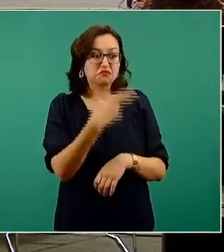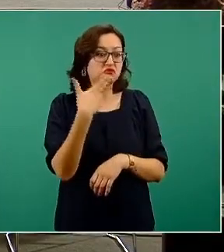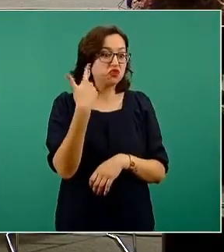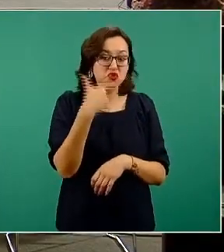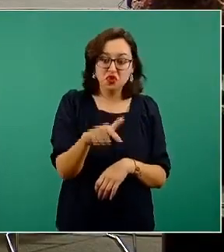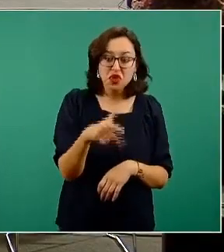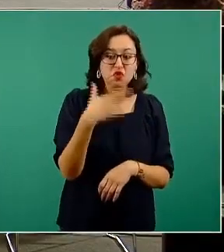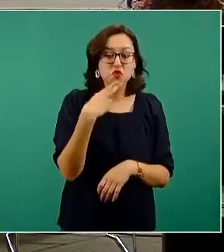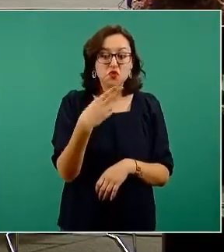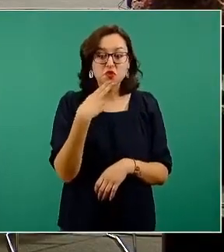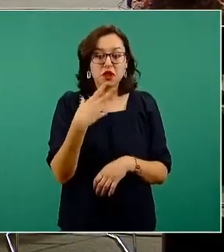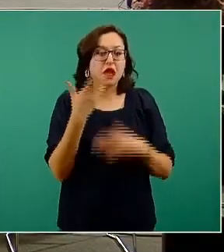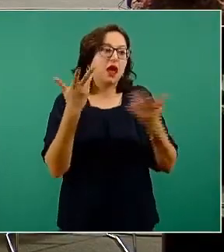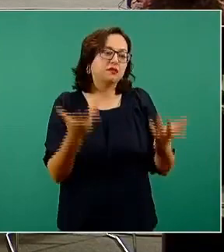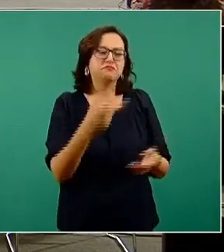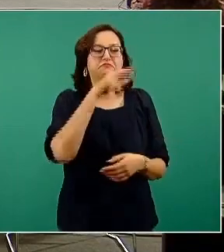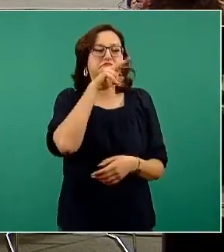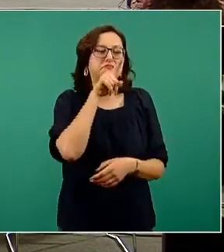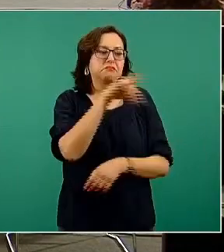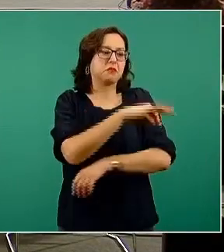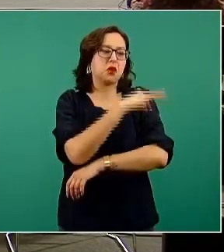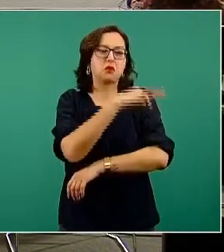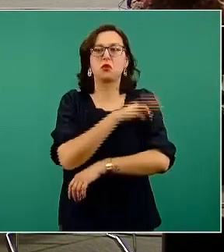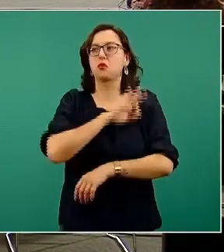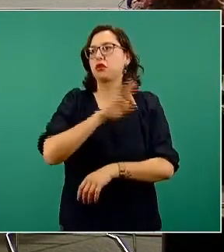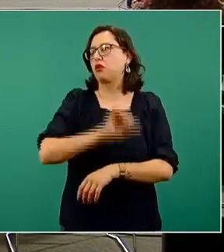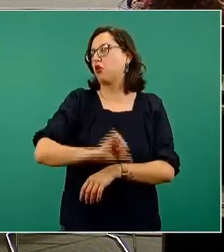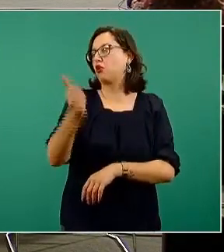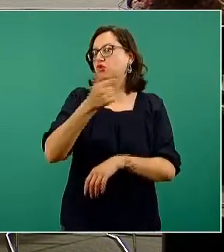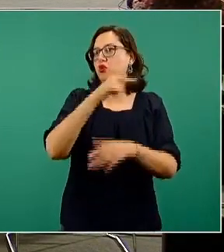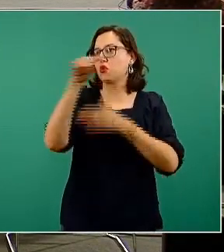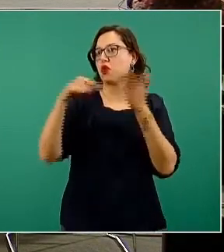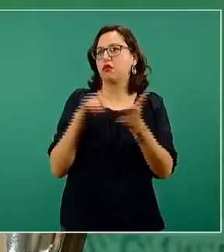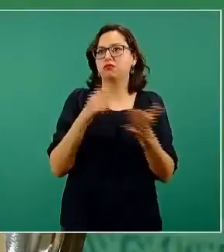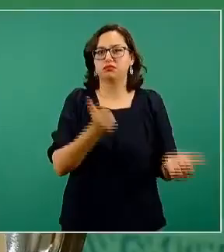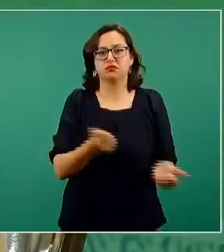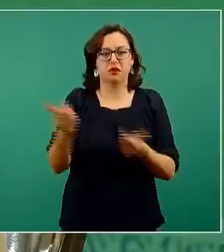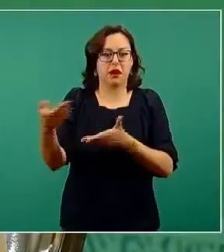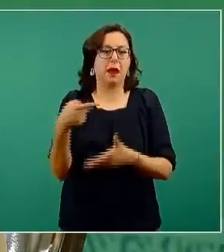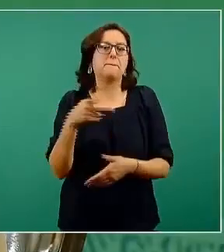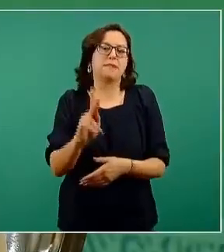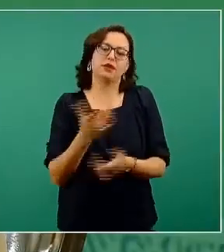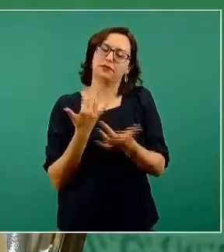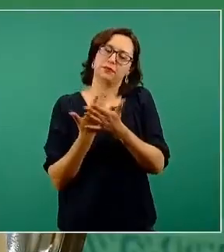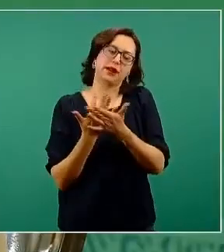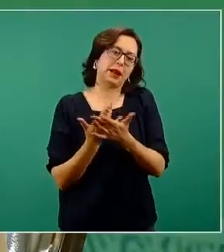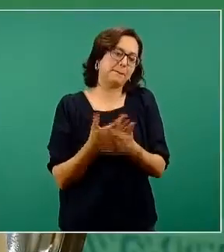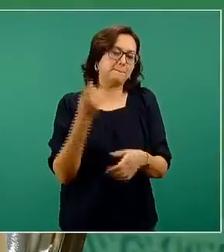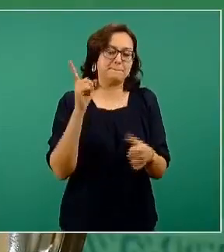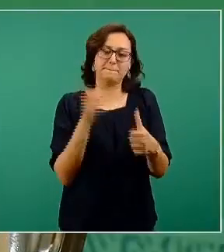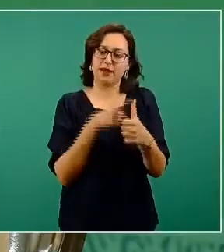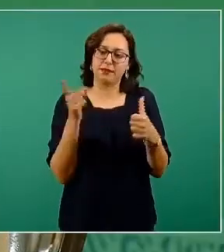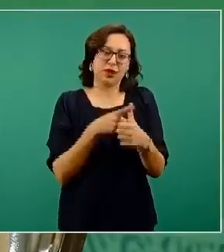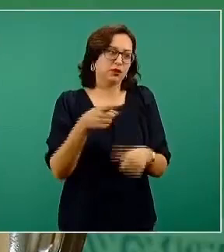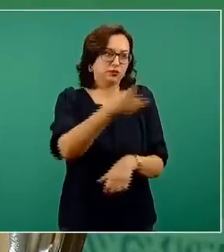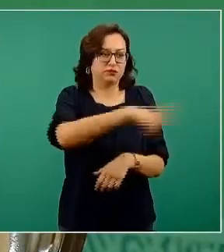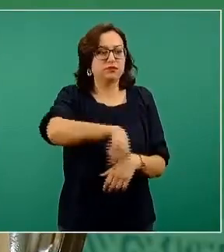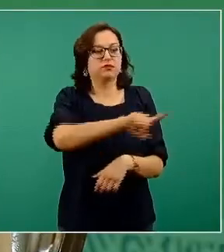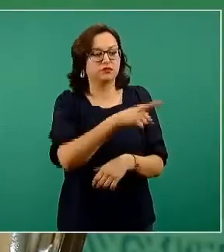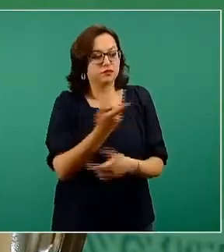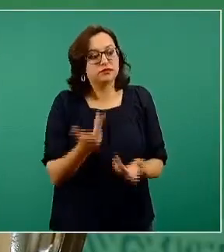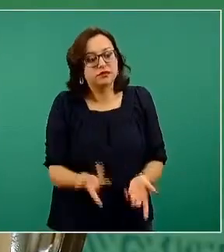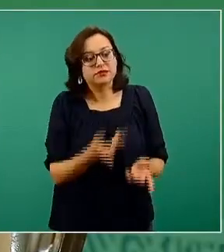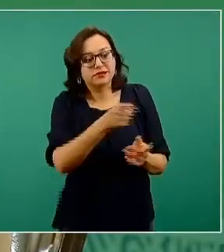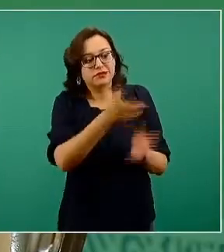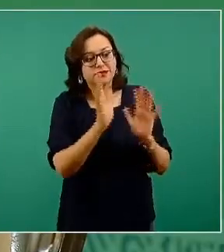hay mucha necesidad de vacuna y la podremos utilizar en otro lugar, pero en principio la sugerencia es que se siga utilizando porque